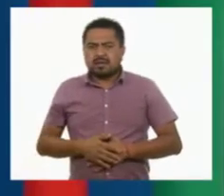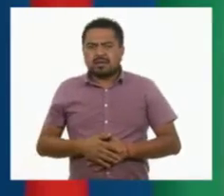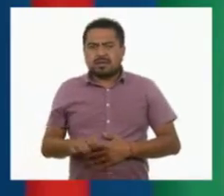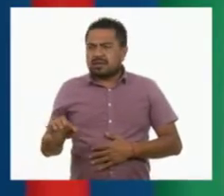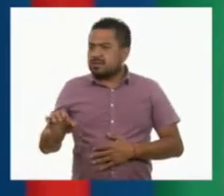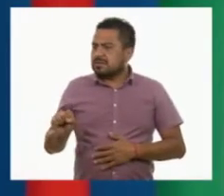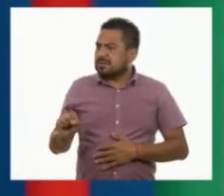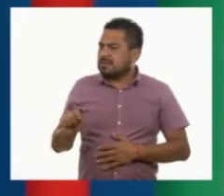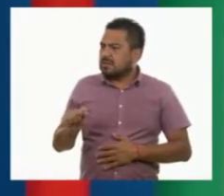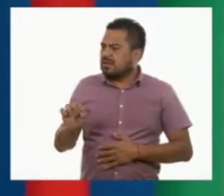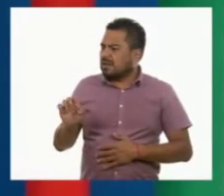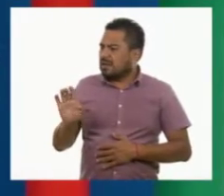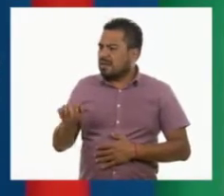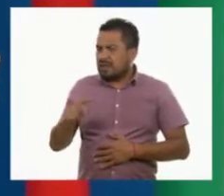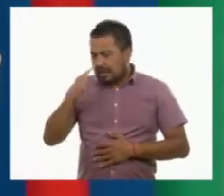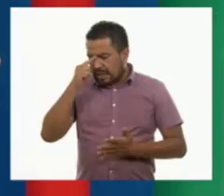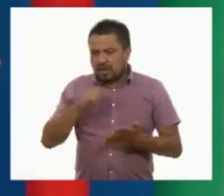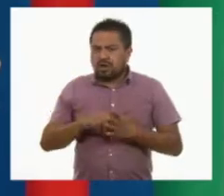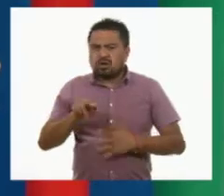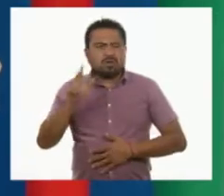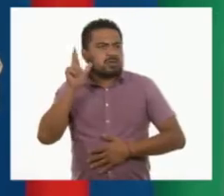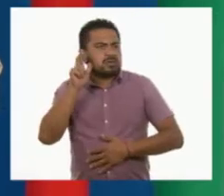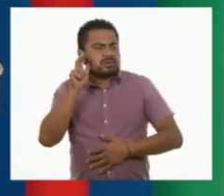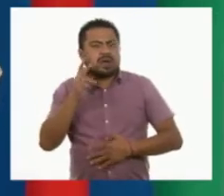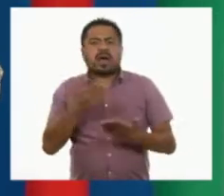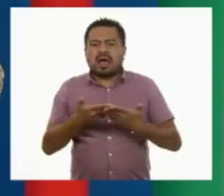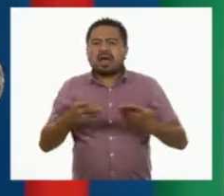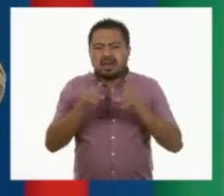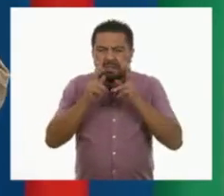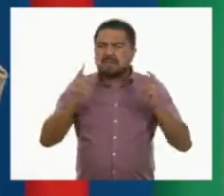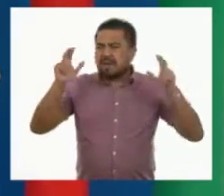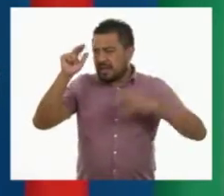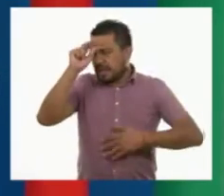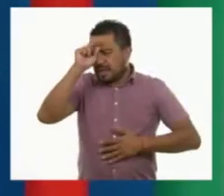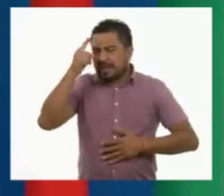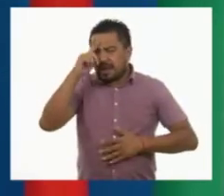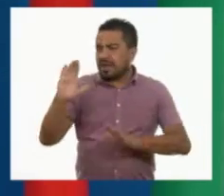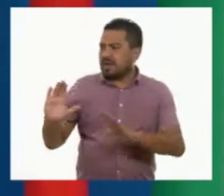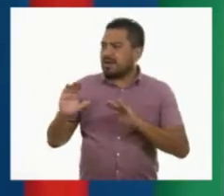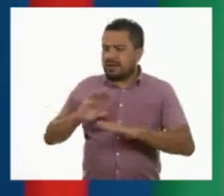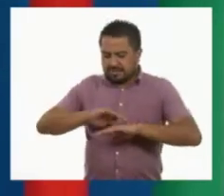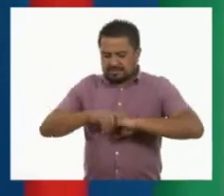Esteban, creo que no está escuchando. Mientras vamos con ajo listo para lavar nuestras manos.